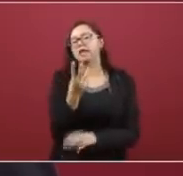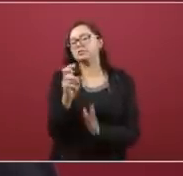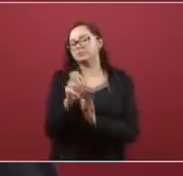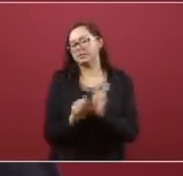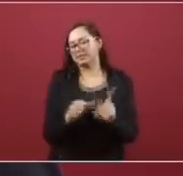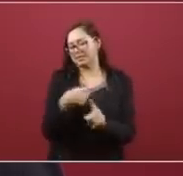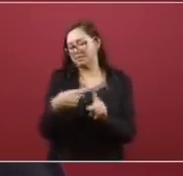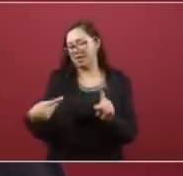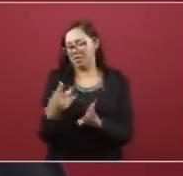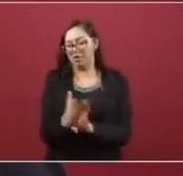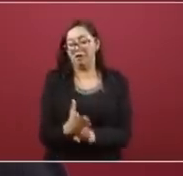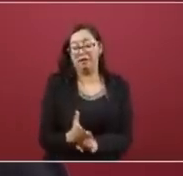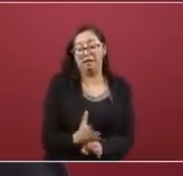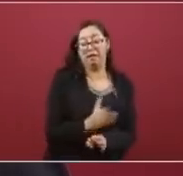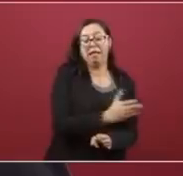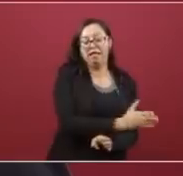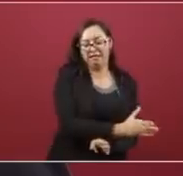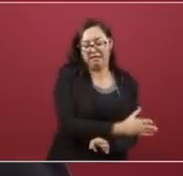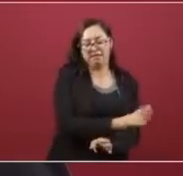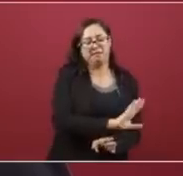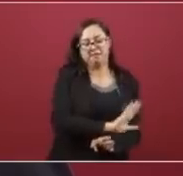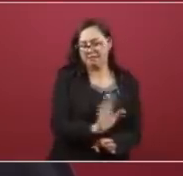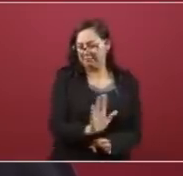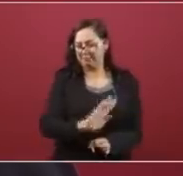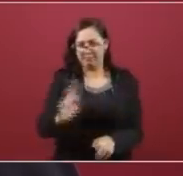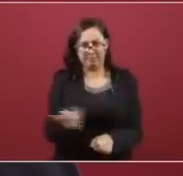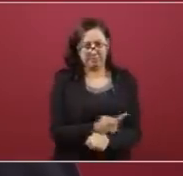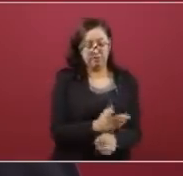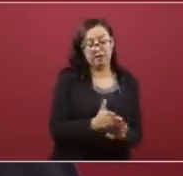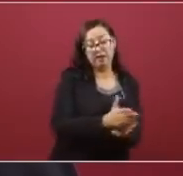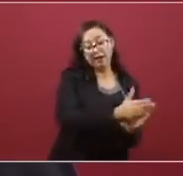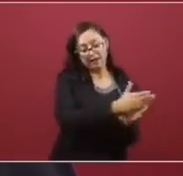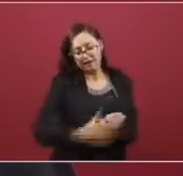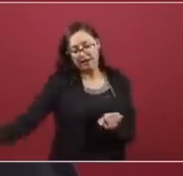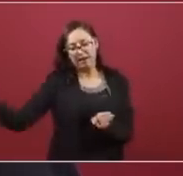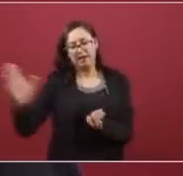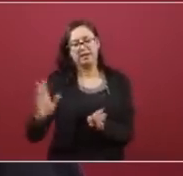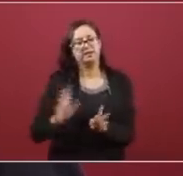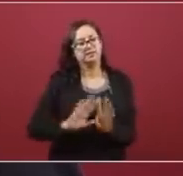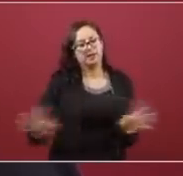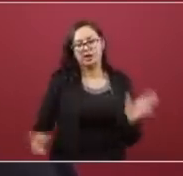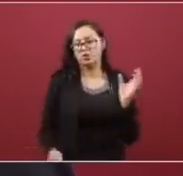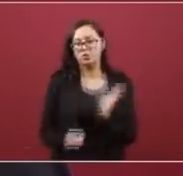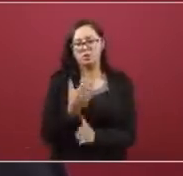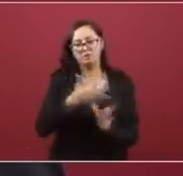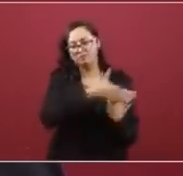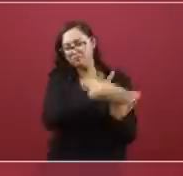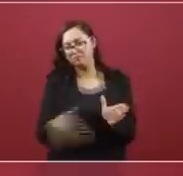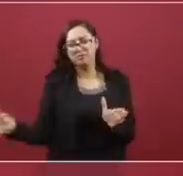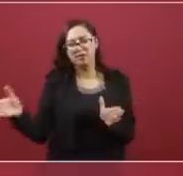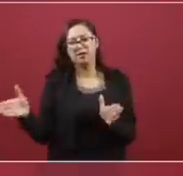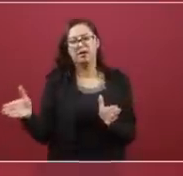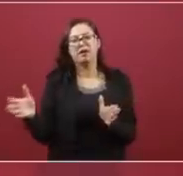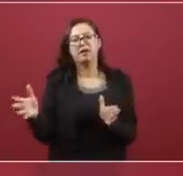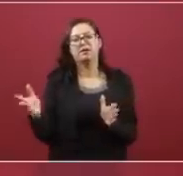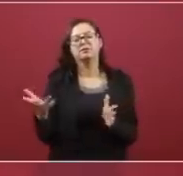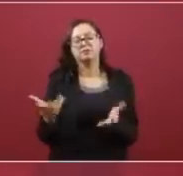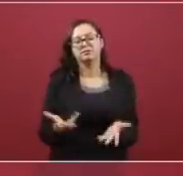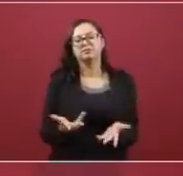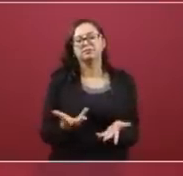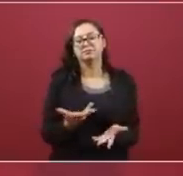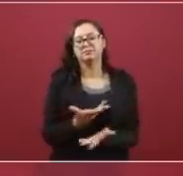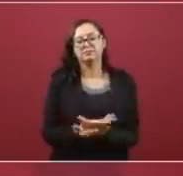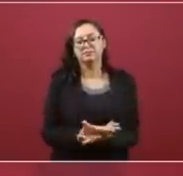la etapa post neoliberal en ese entonces, eh